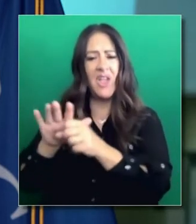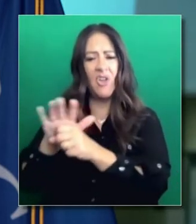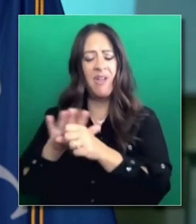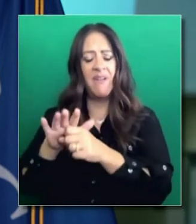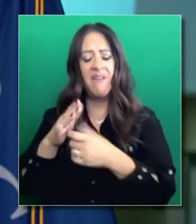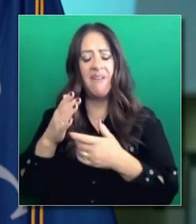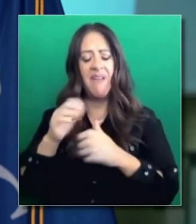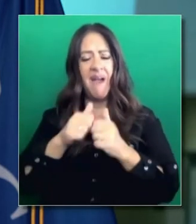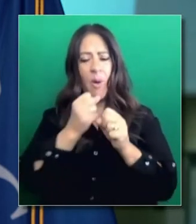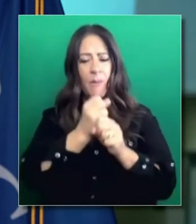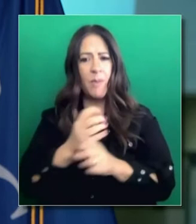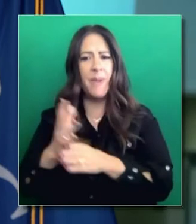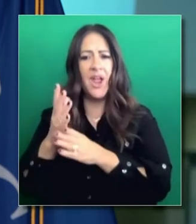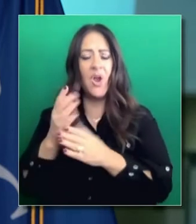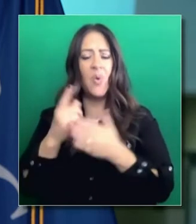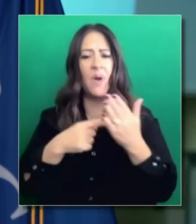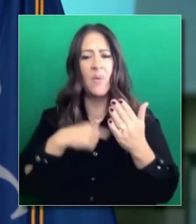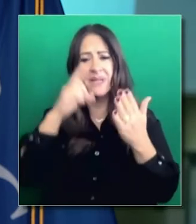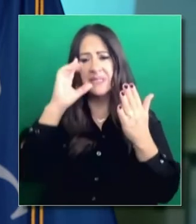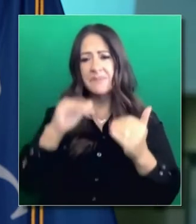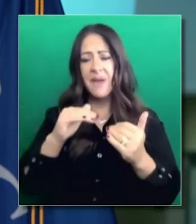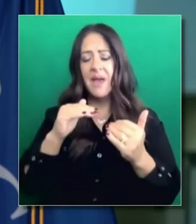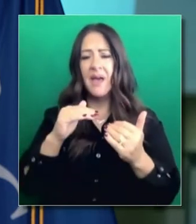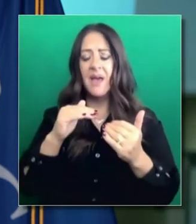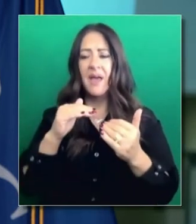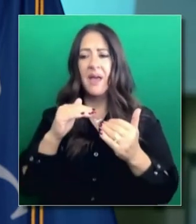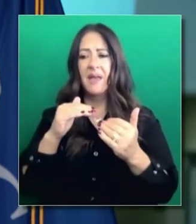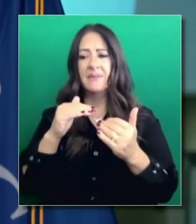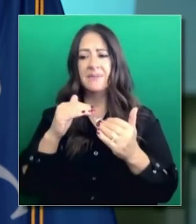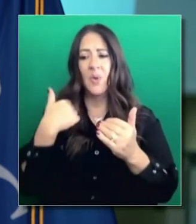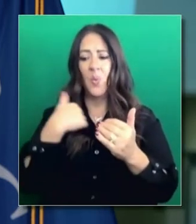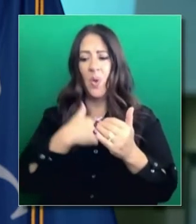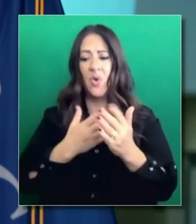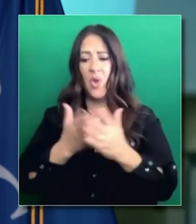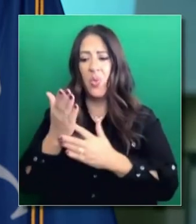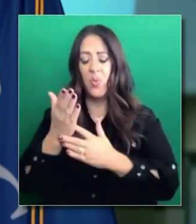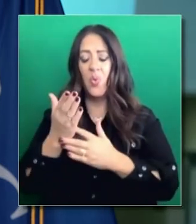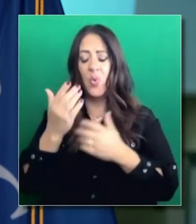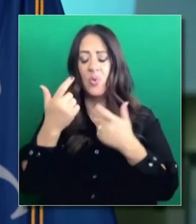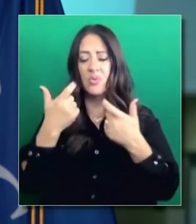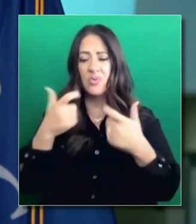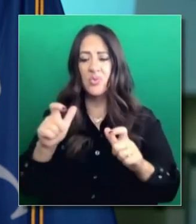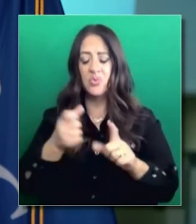para el Valle Central, puesto que podría haber otro brote muy fuerte?